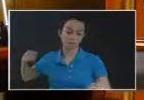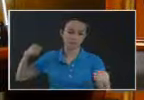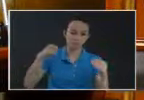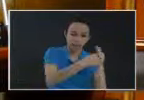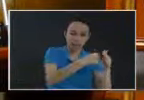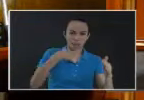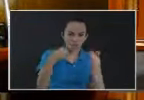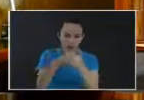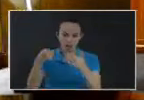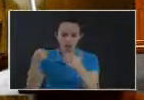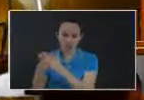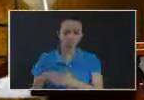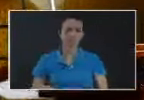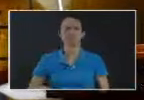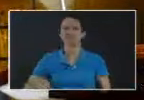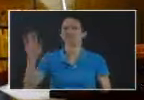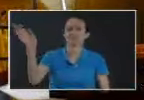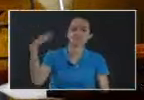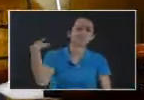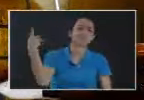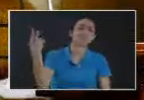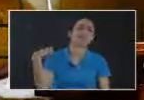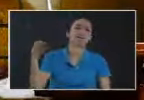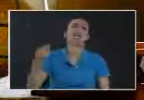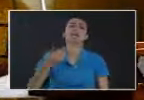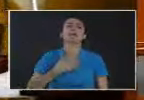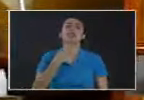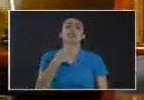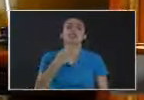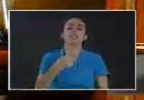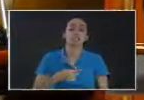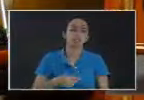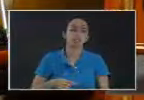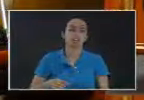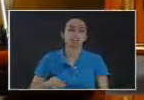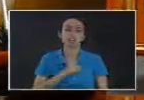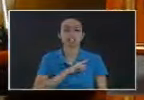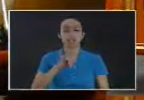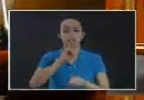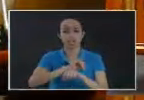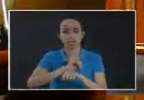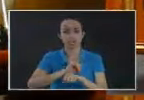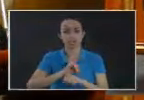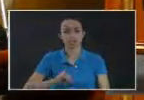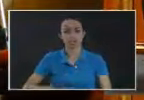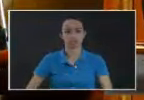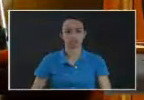Está como si me dijera, estoy entre panales. Estoy entre panales y nunca me trae una gota de